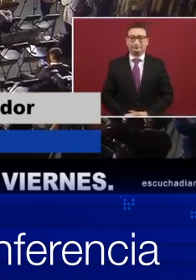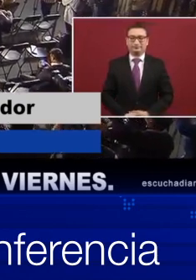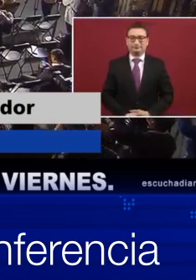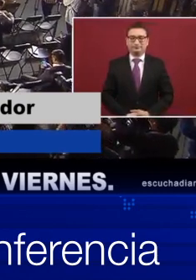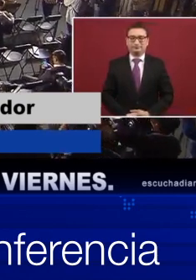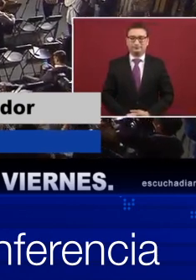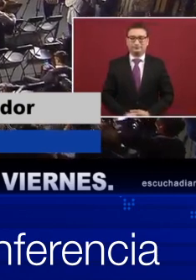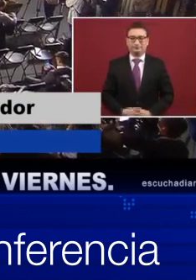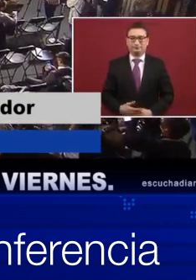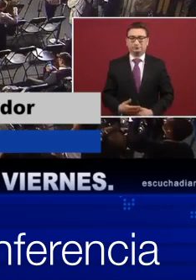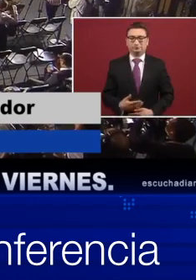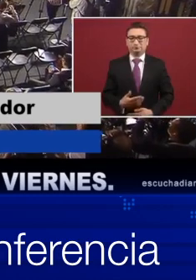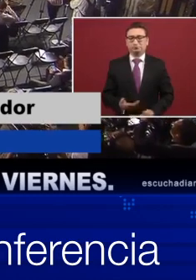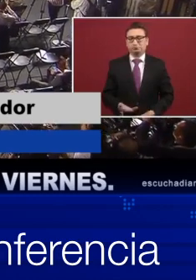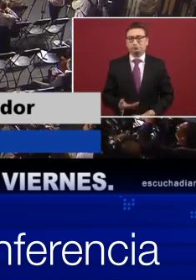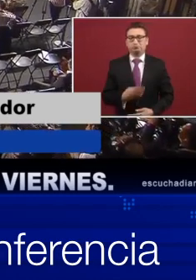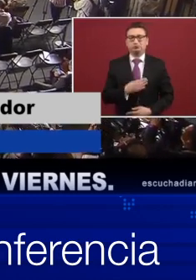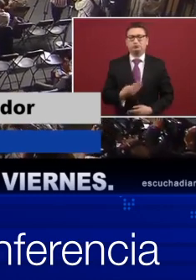Bueno, vamos a